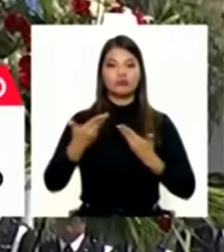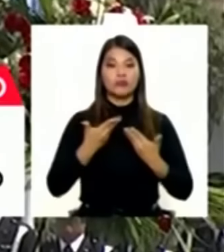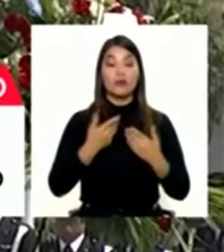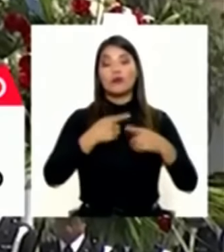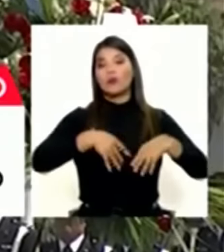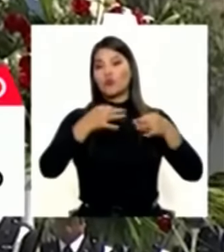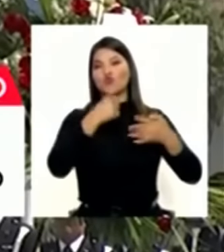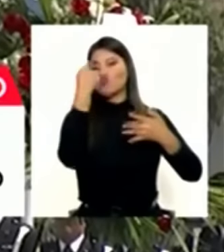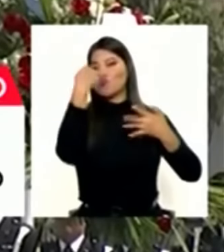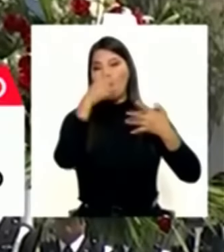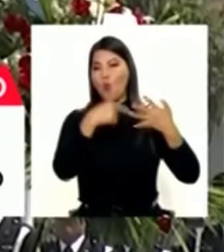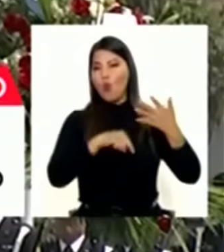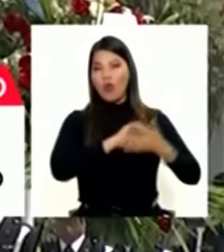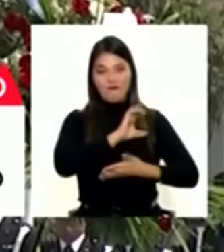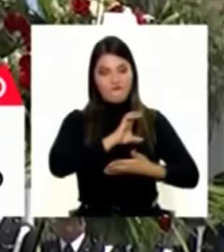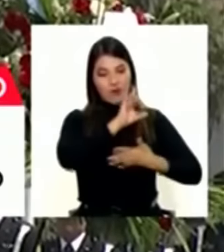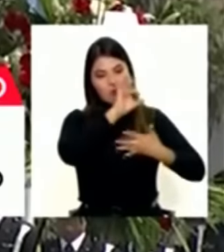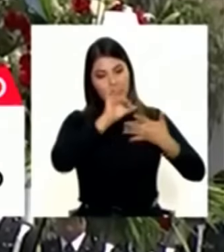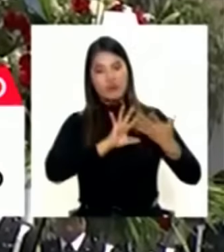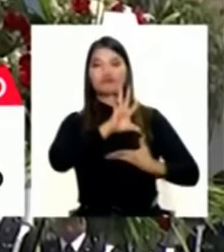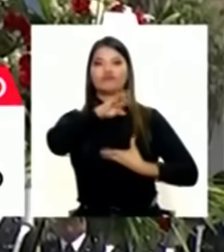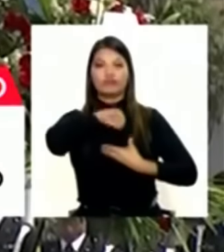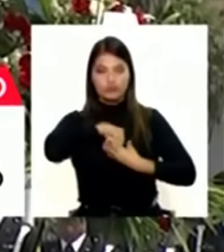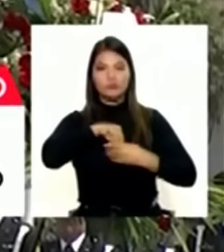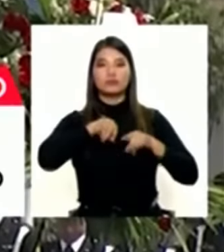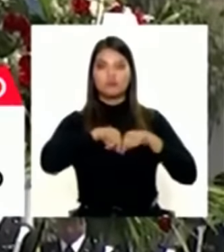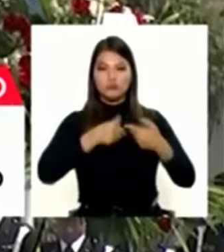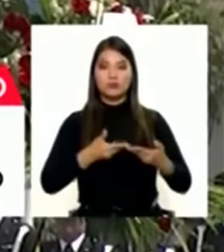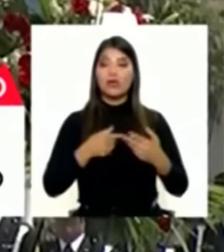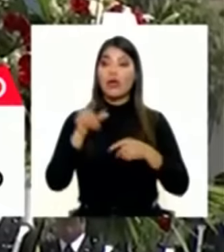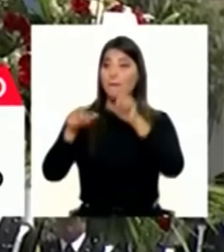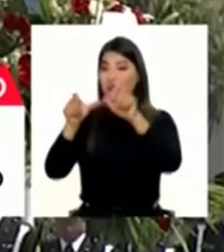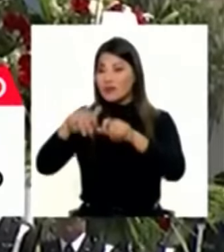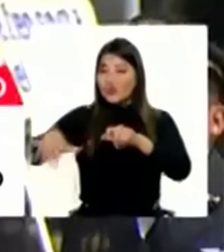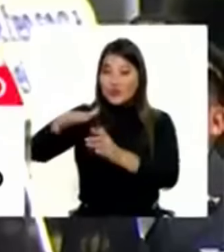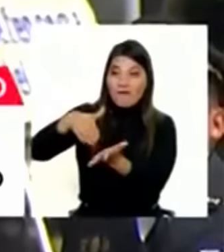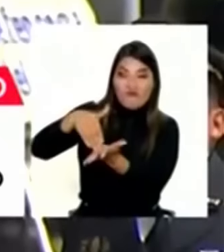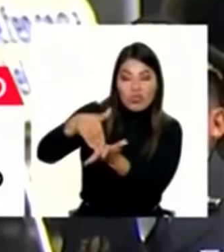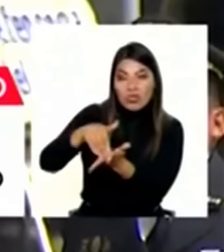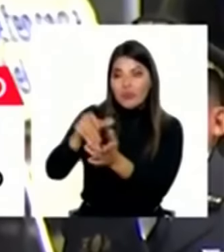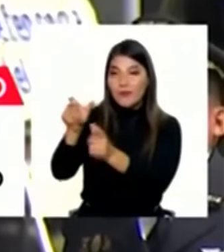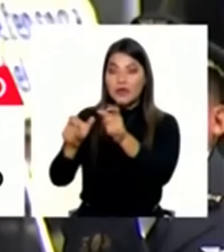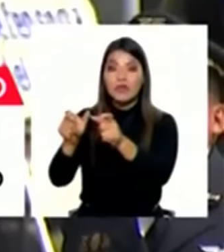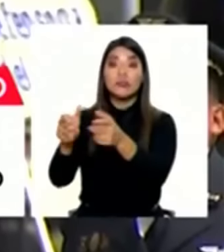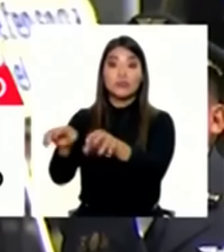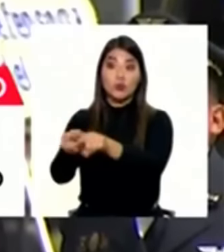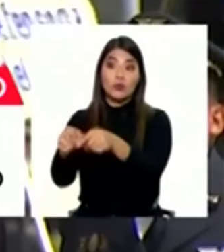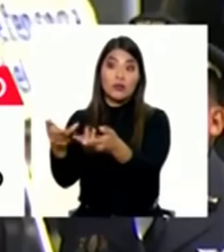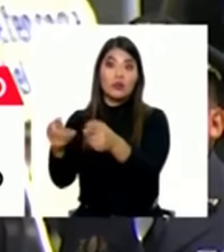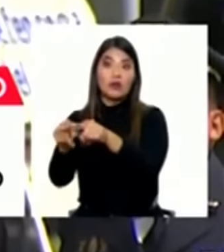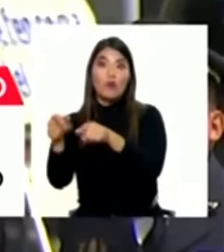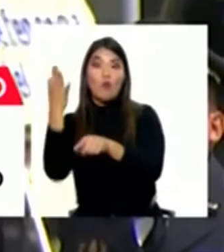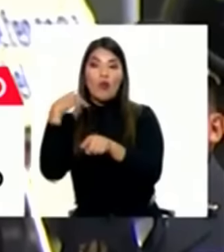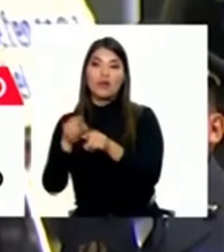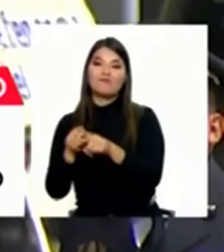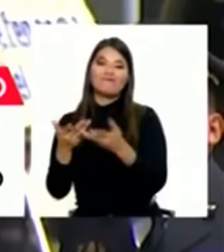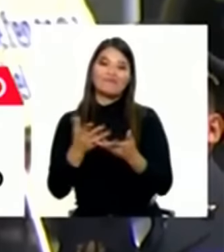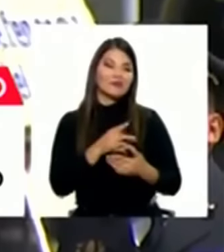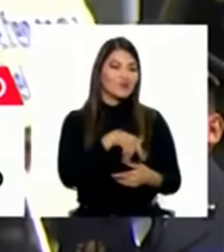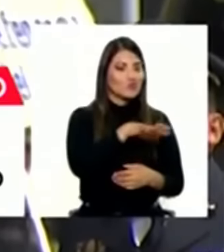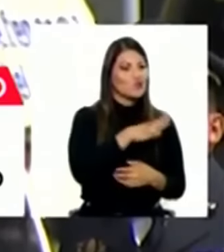aspectos, de manera especial de los más vulnerables, como es la